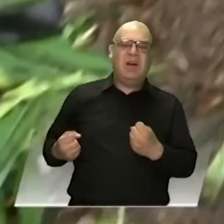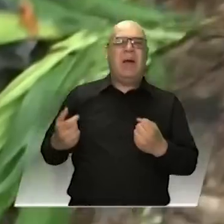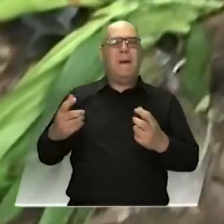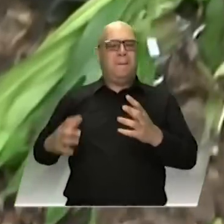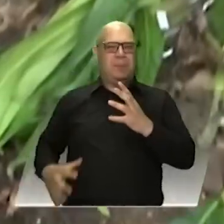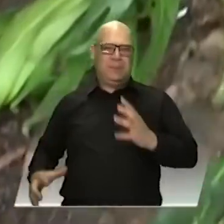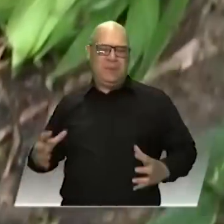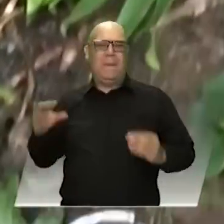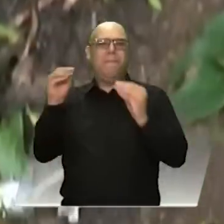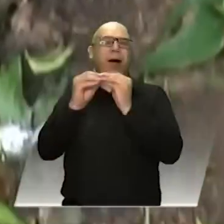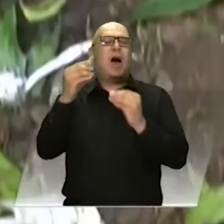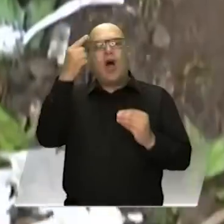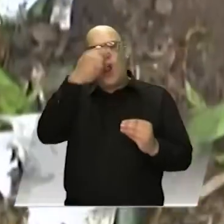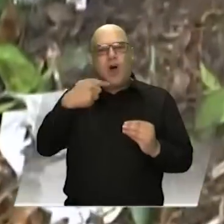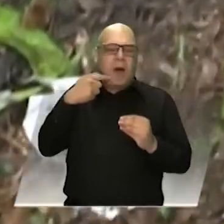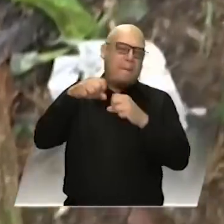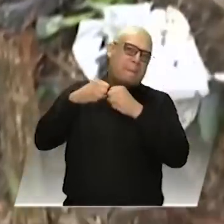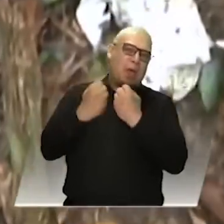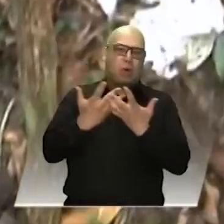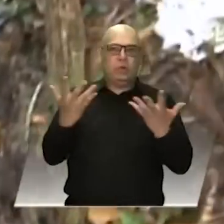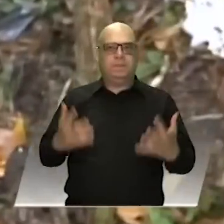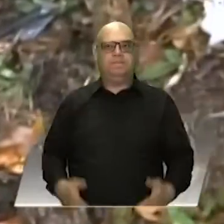también en su rostro.